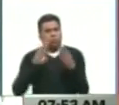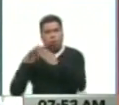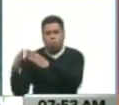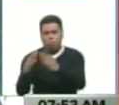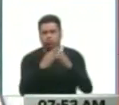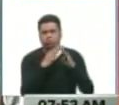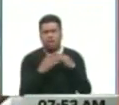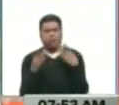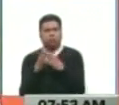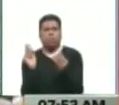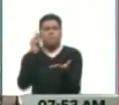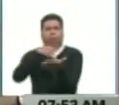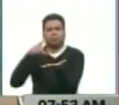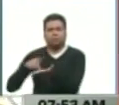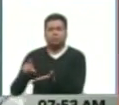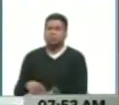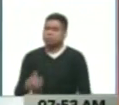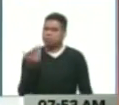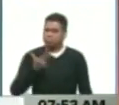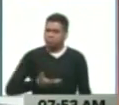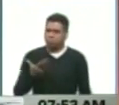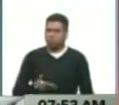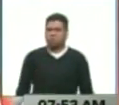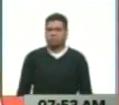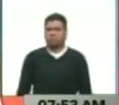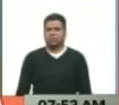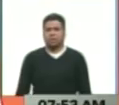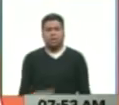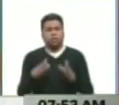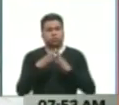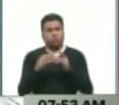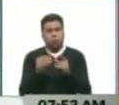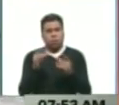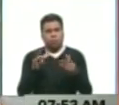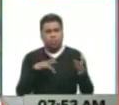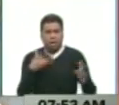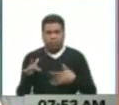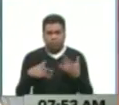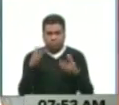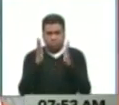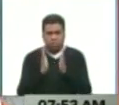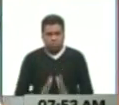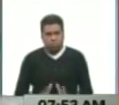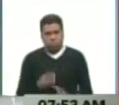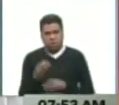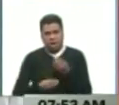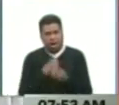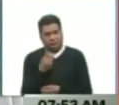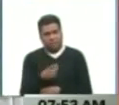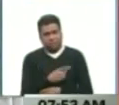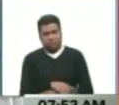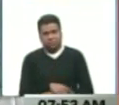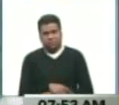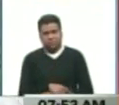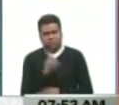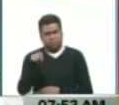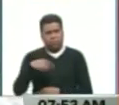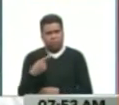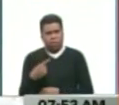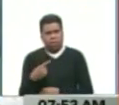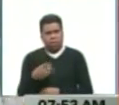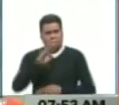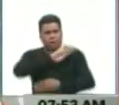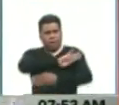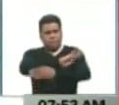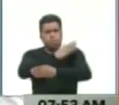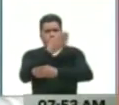como saberes creadores para el devenir, esos activadores se formaron. Luego, eso fue en el Poliedro de Caracas, si no estoy mal,